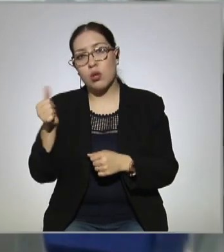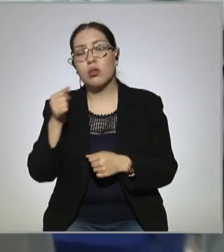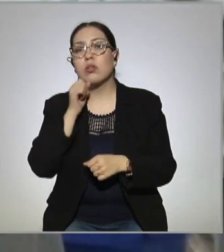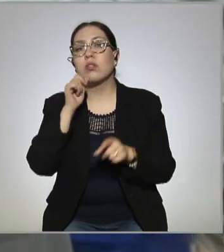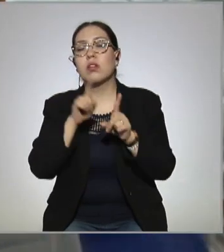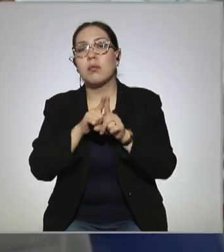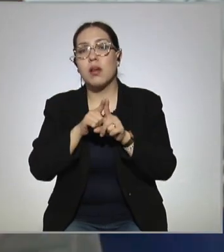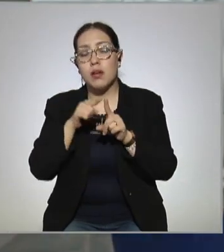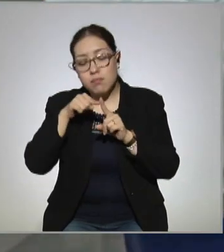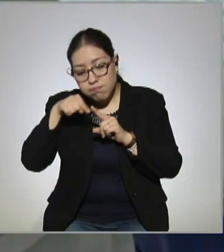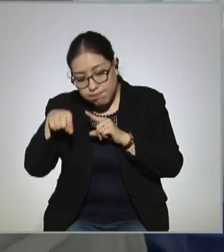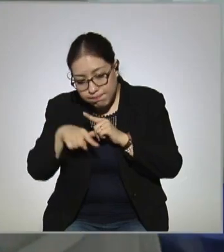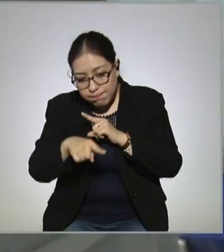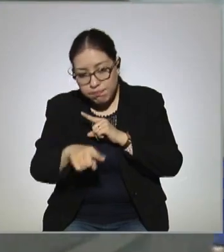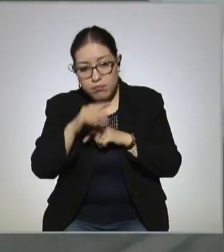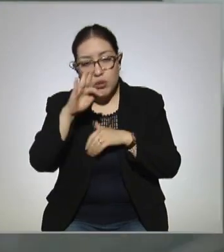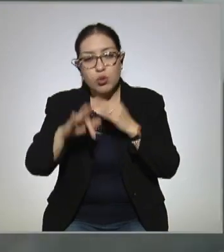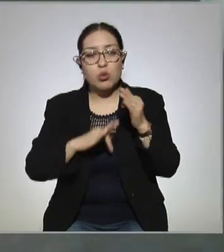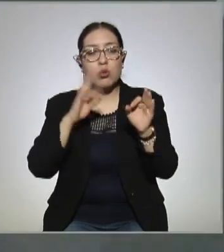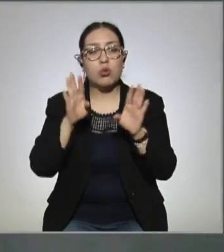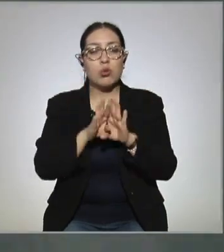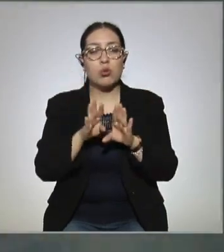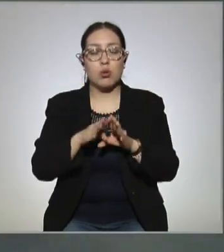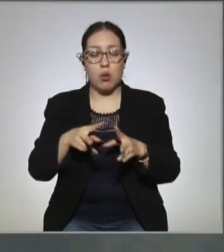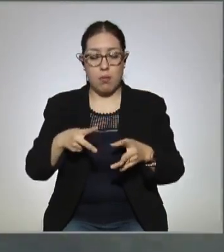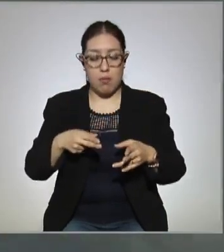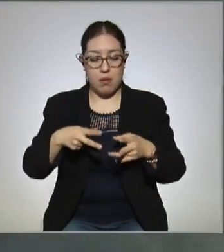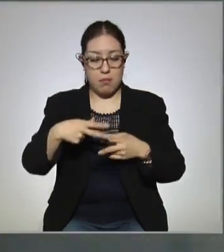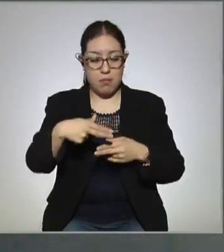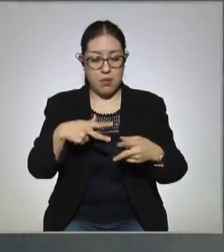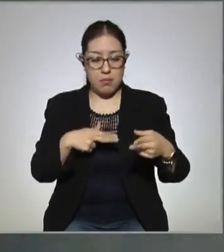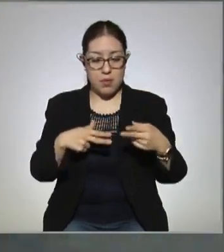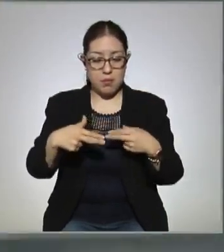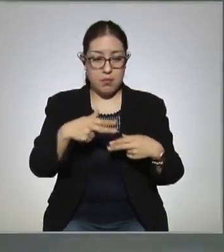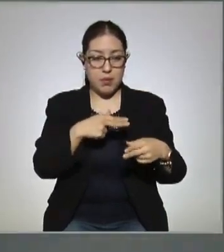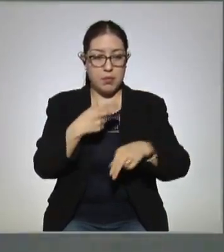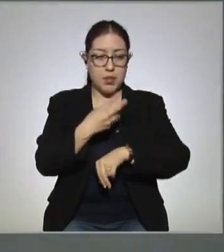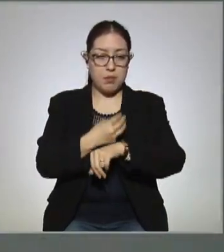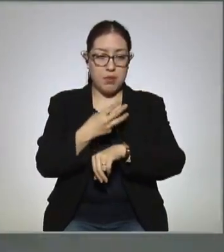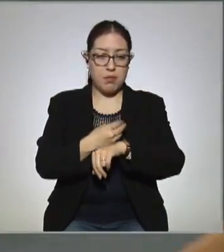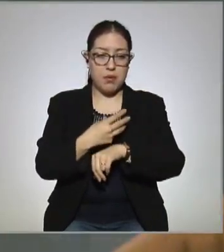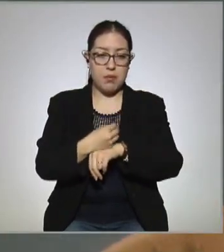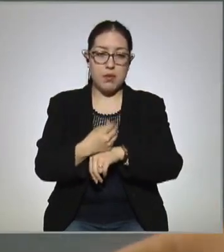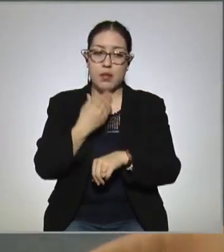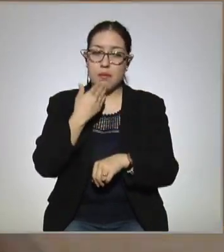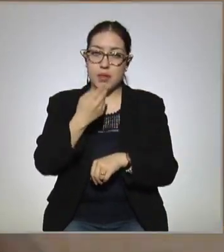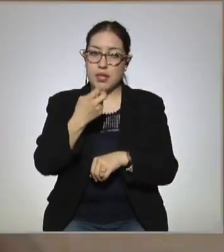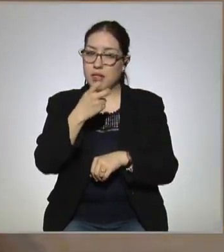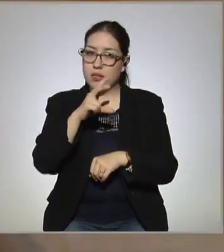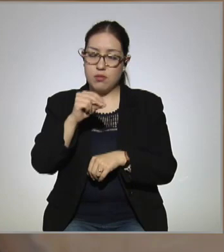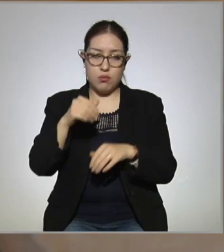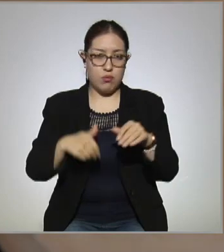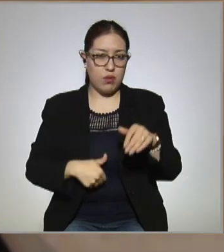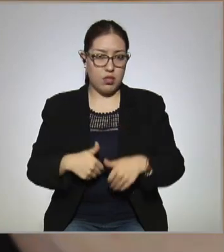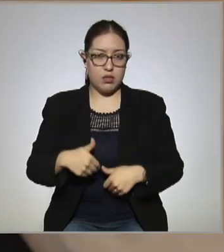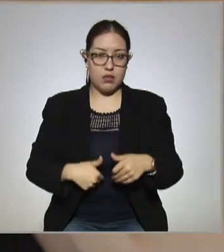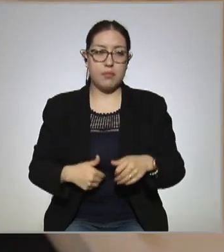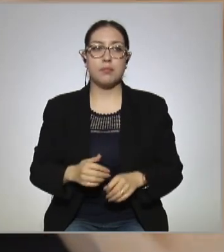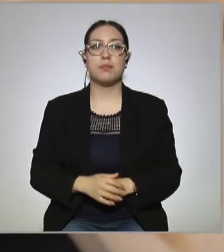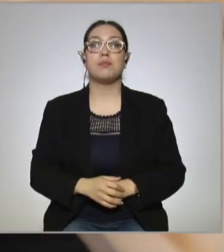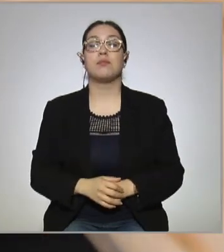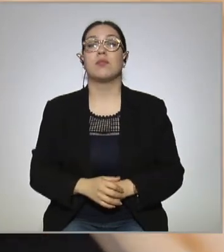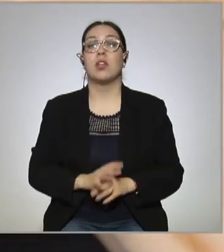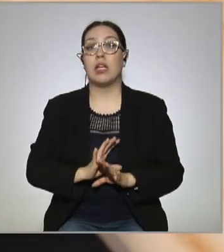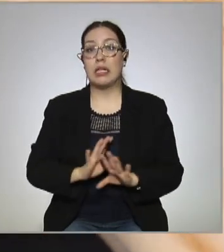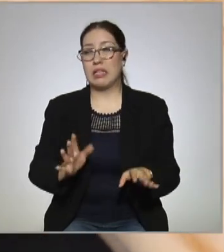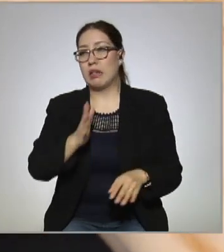introducimos nuestros instrumentos de trabajo con los cuales vamos a hacer la reparación quirúrgica del tendón lastimado. Cuando ya el hombro